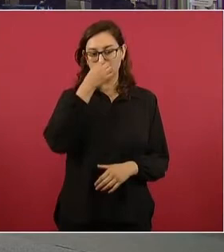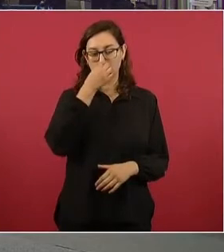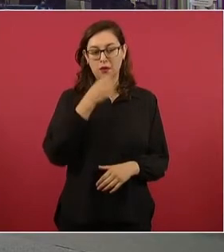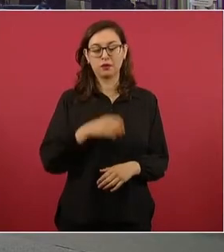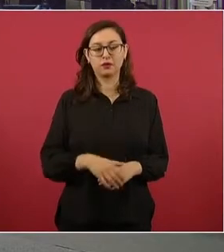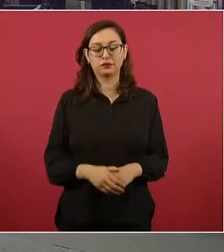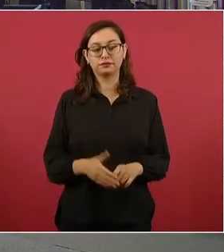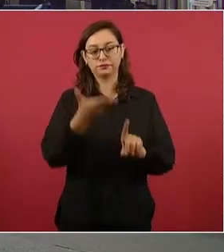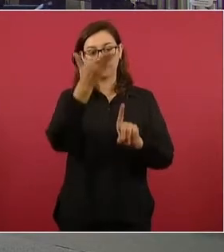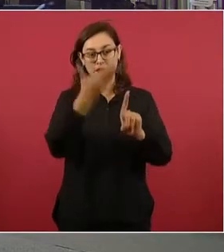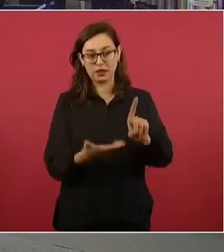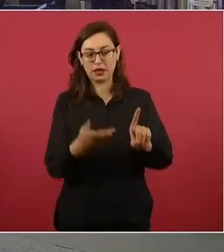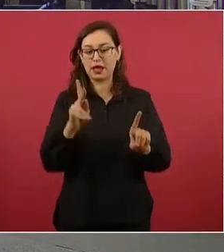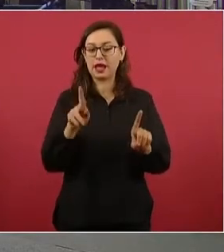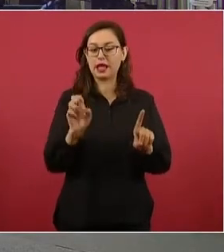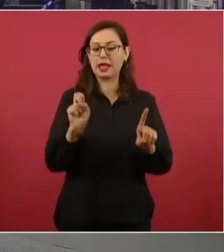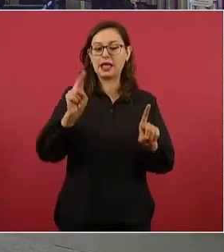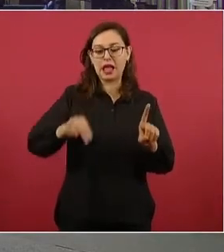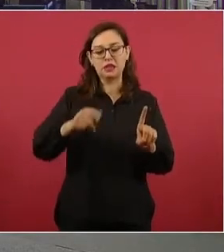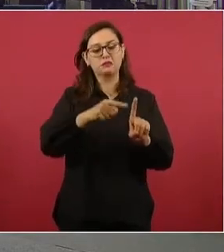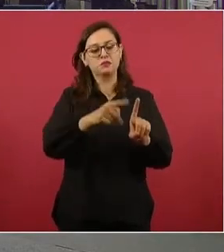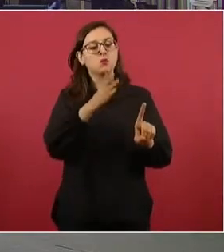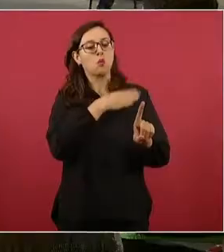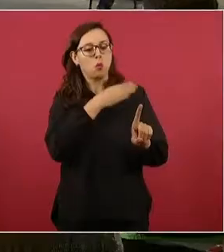hombre bueno, sensato,